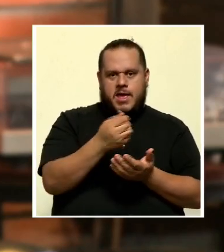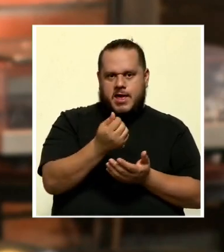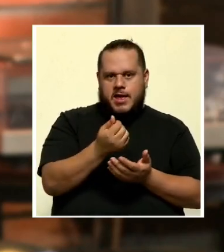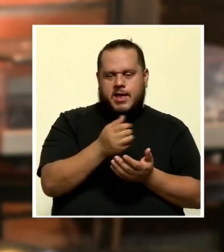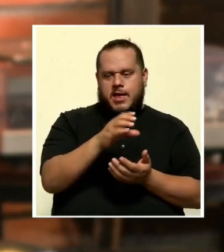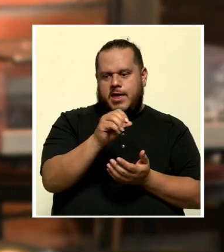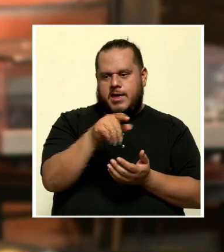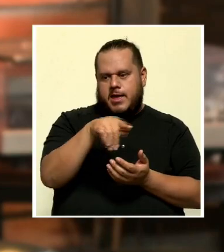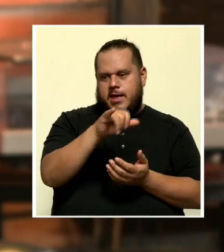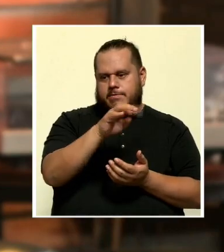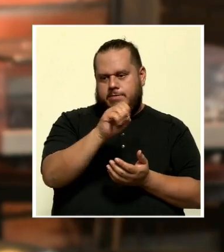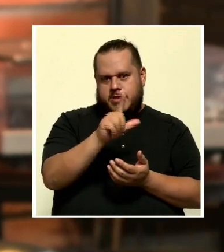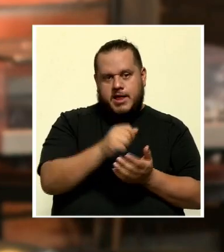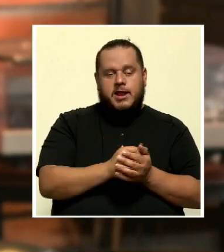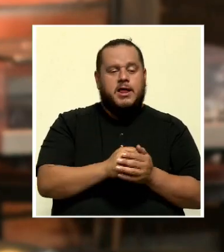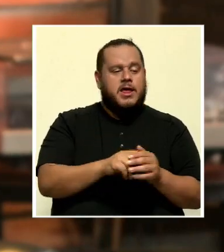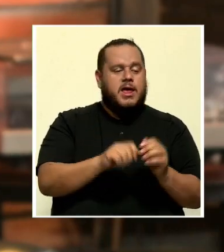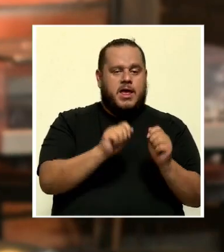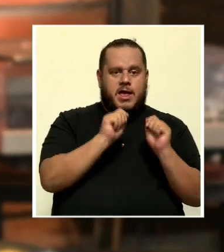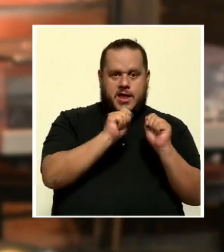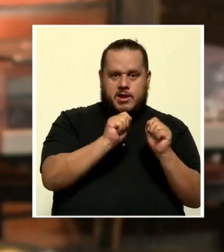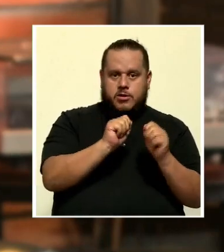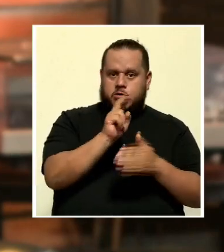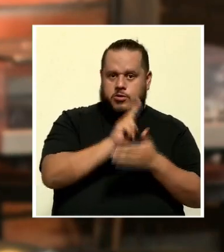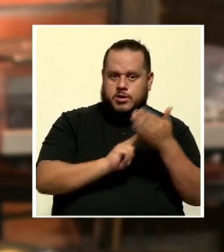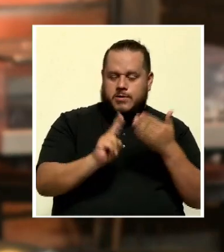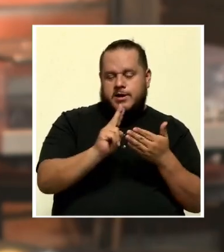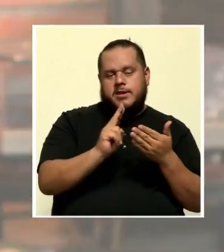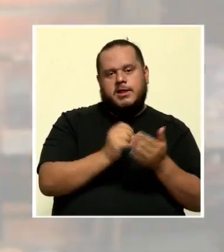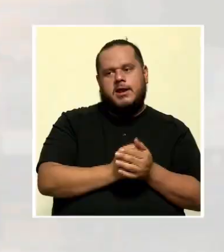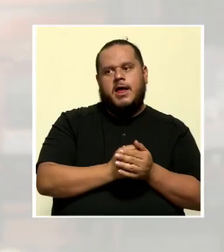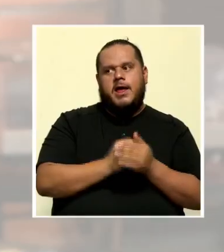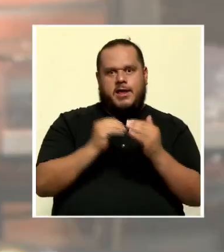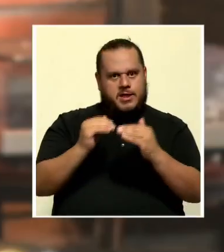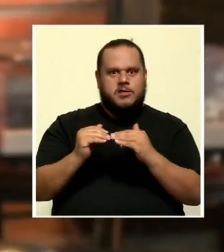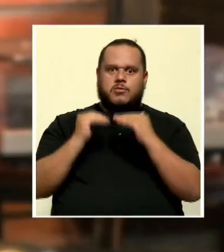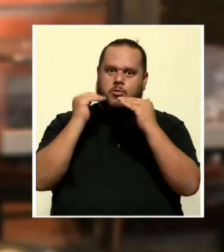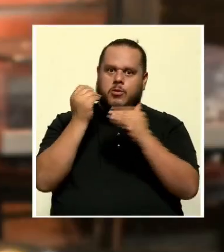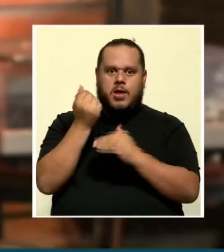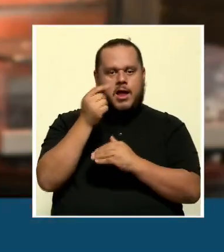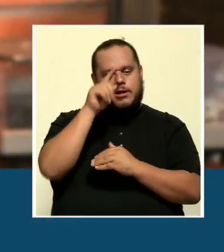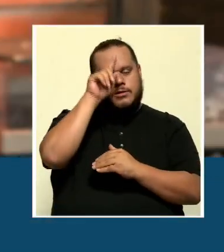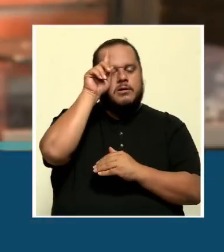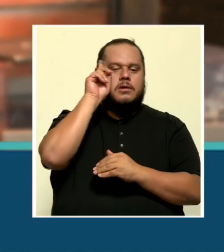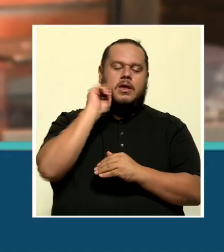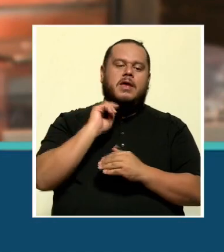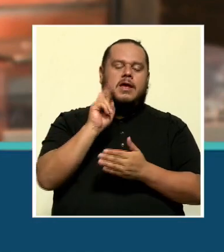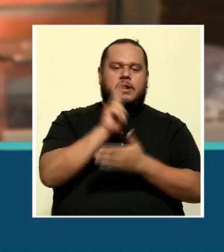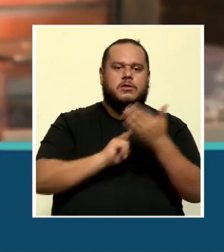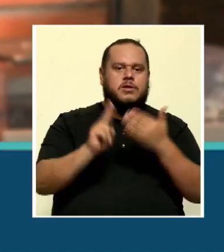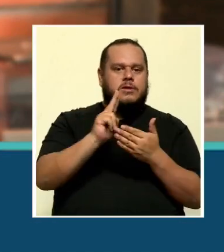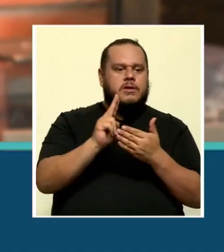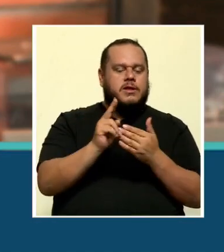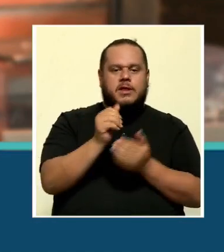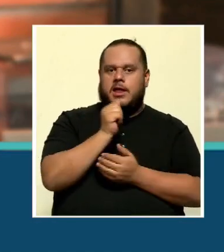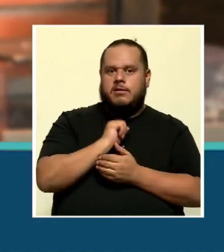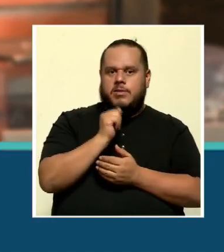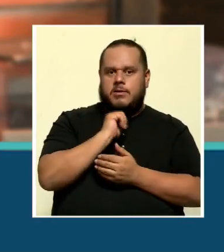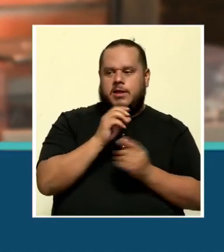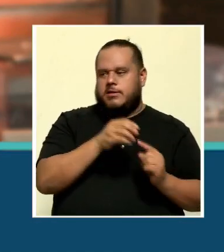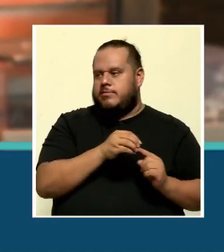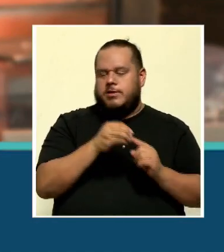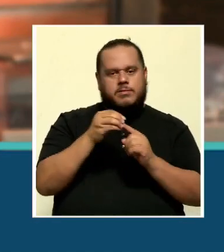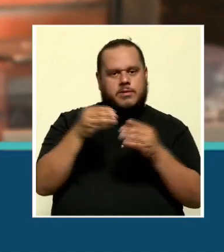en la educación superior es bastante, digamos, podría decir alto. En las universidades privadas están